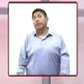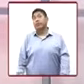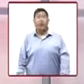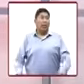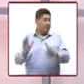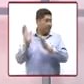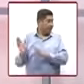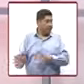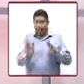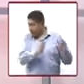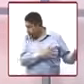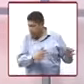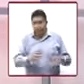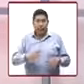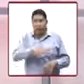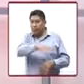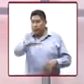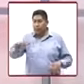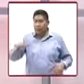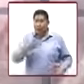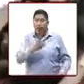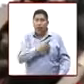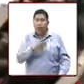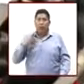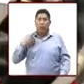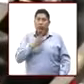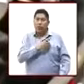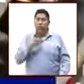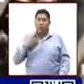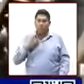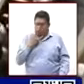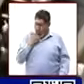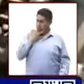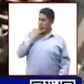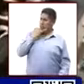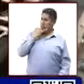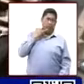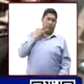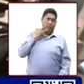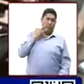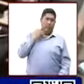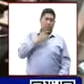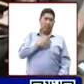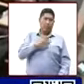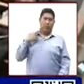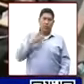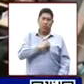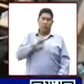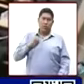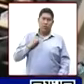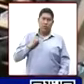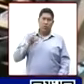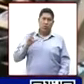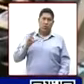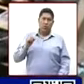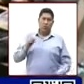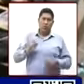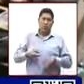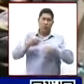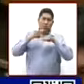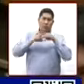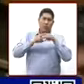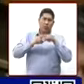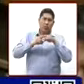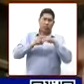Le cuento que en la Cámara de Diputados han surgido reacciones en sentido de que parlamentarios no deberían recibir un incremento salarial